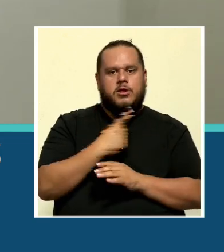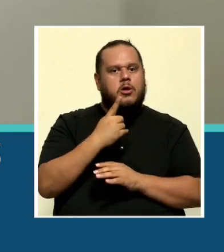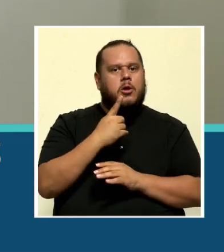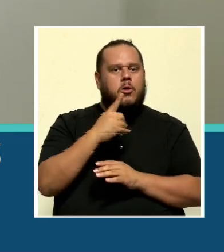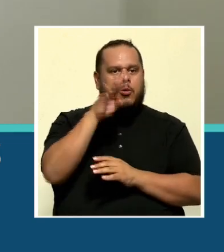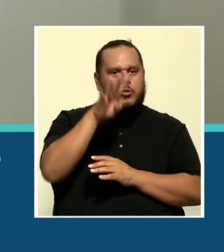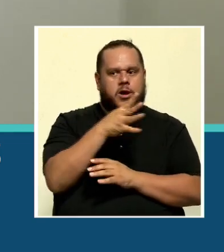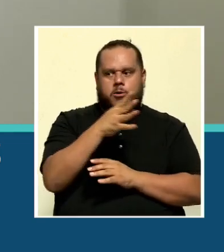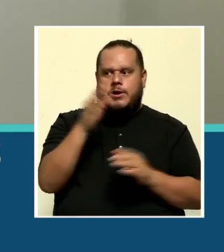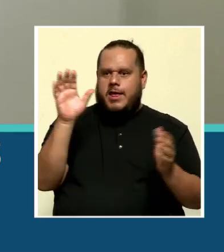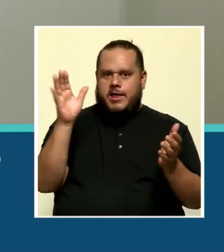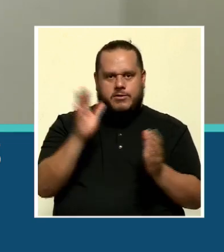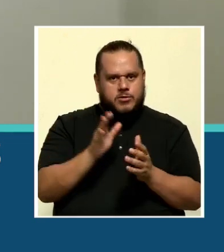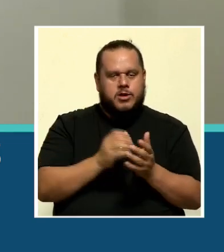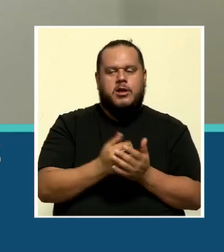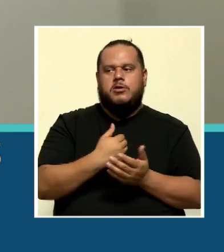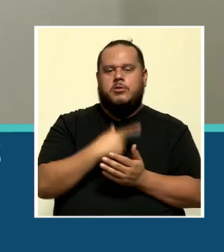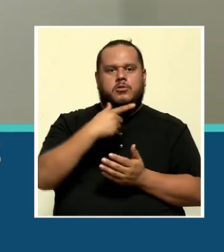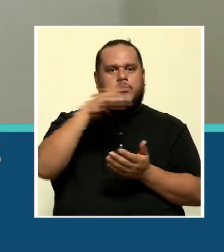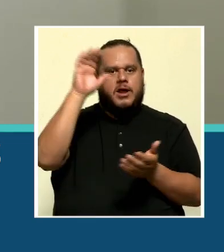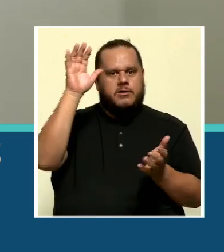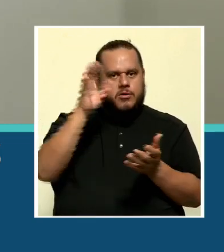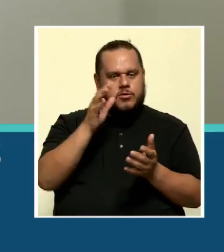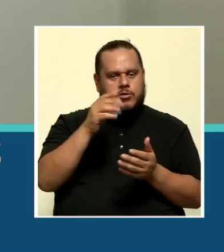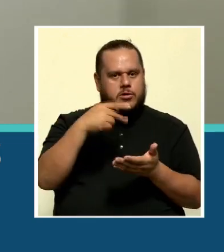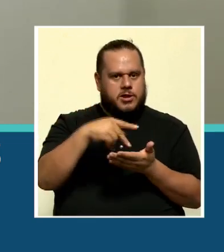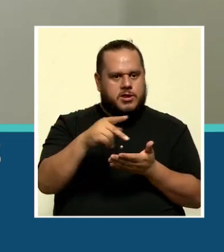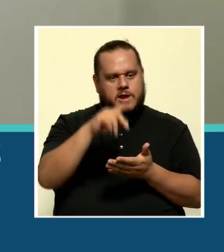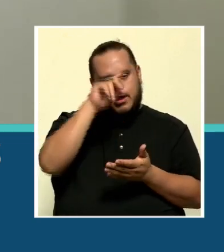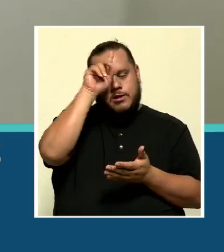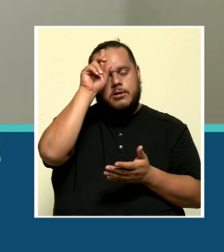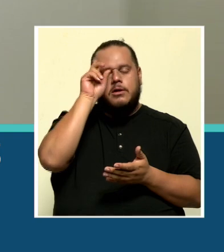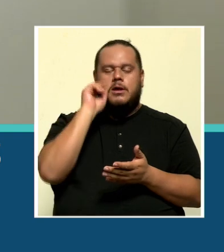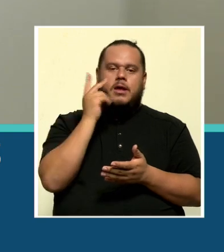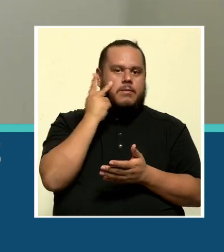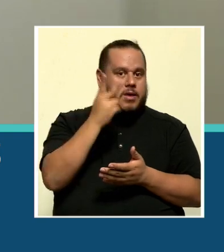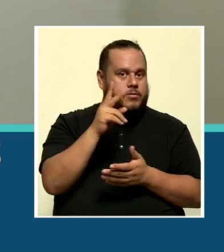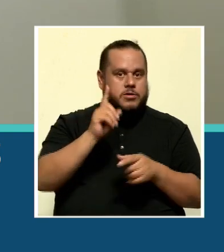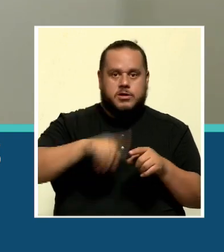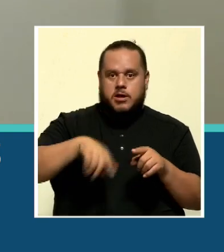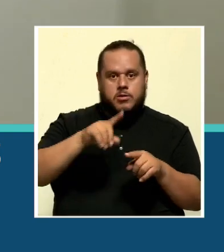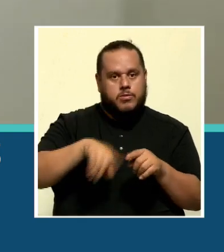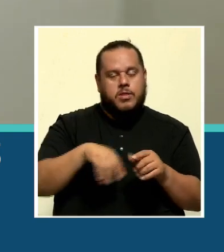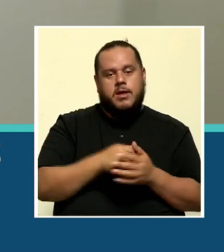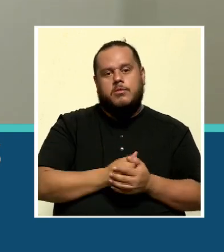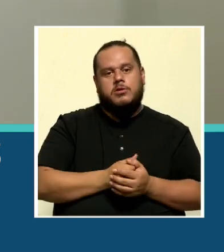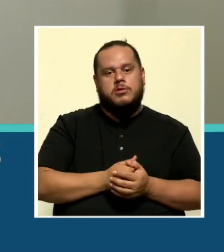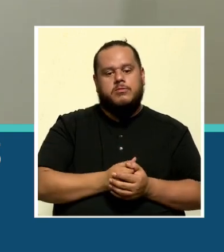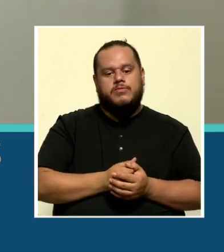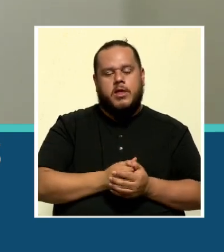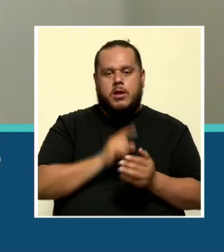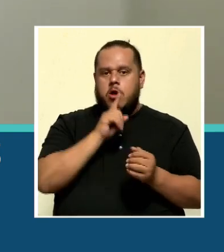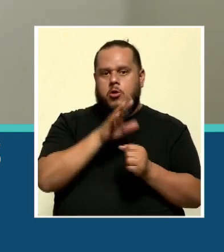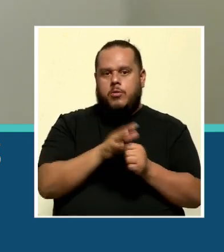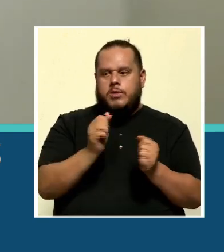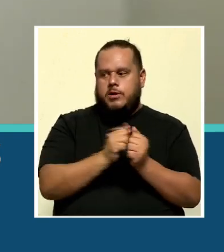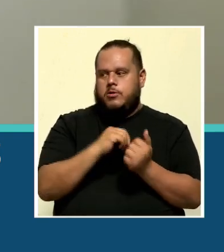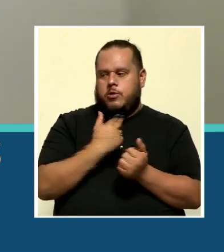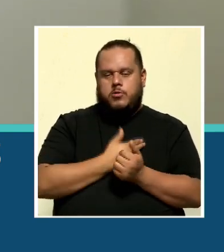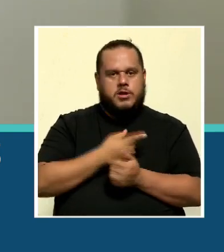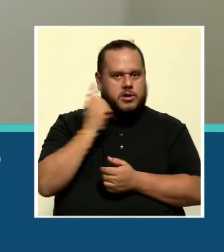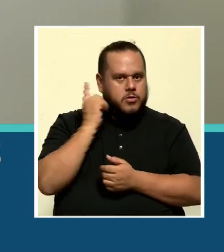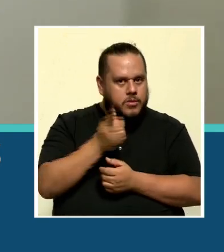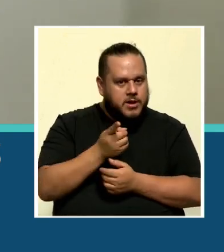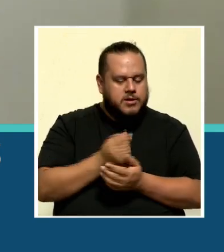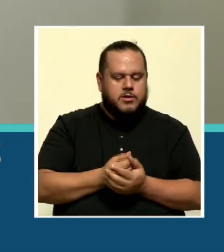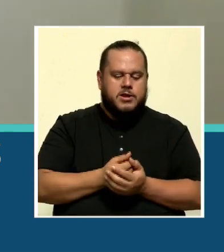jornada reducida, hemos tenido una reducción de salario, vemos que no podemos cumplir con nuestras